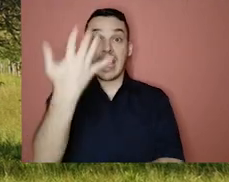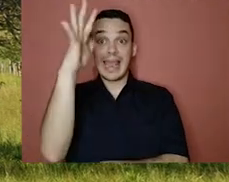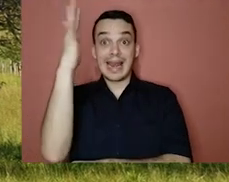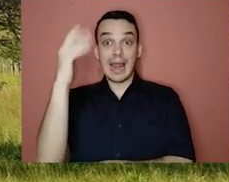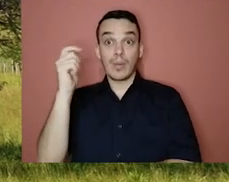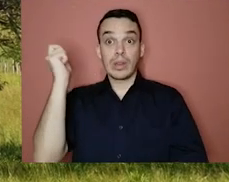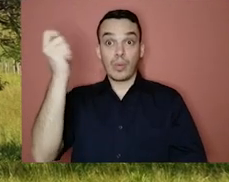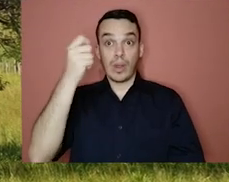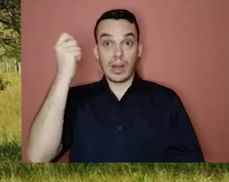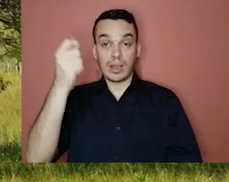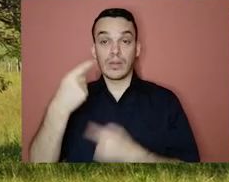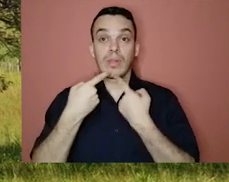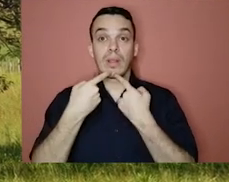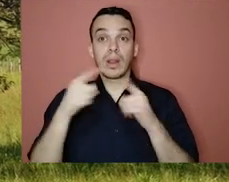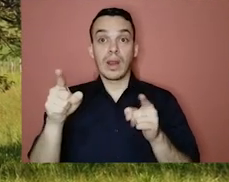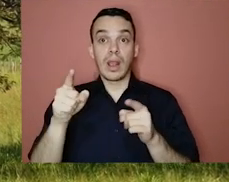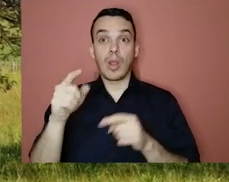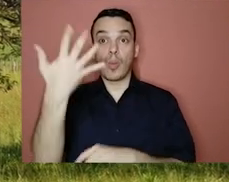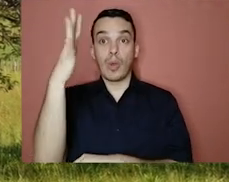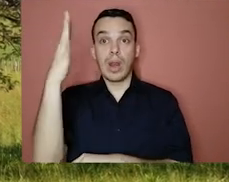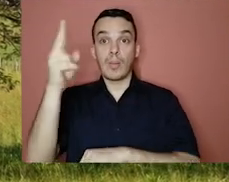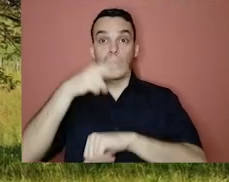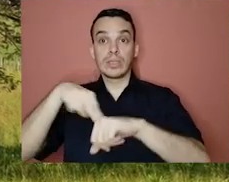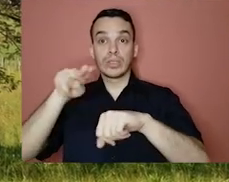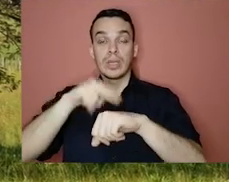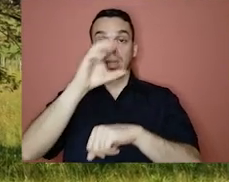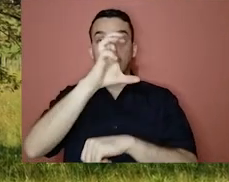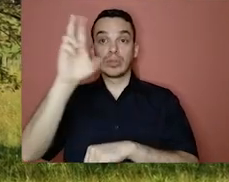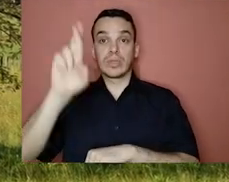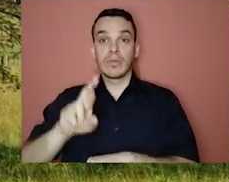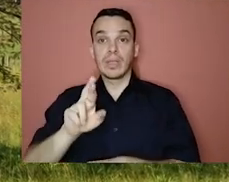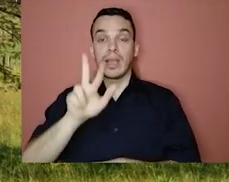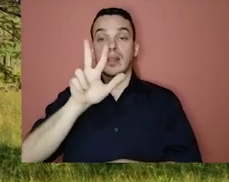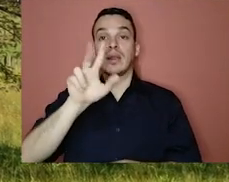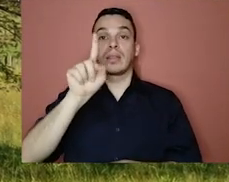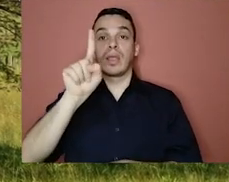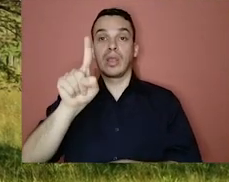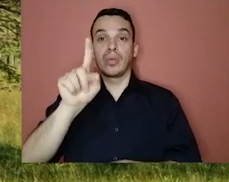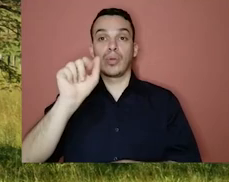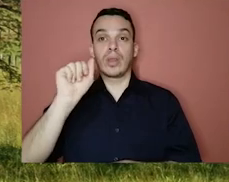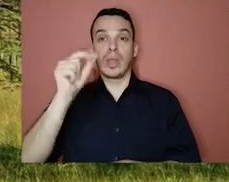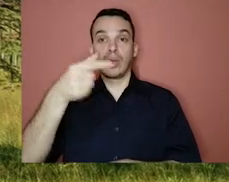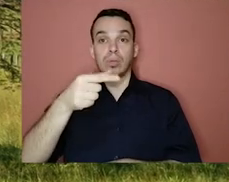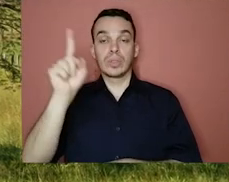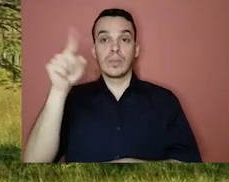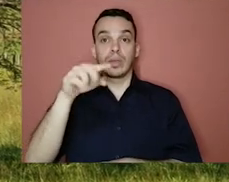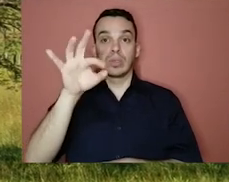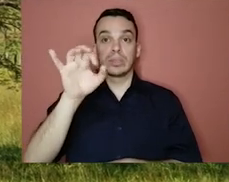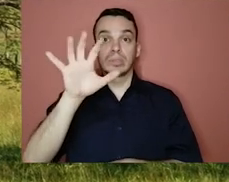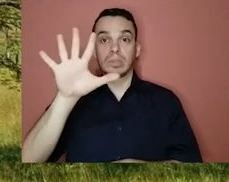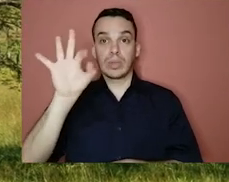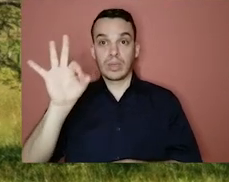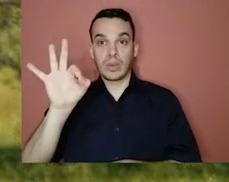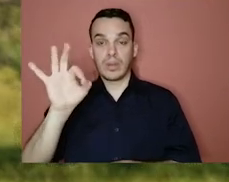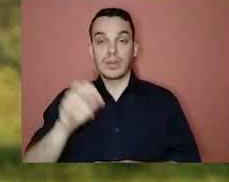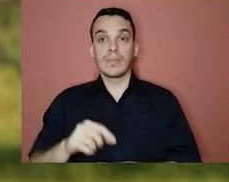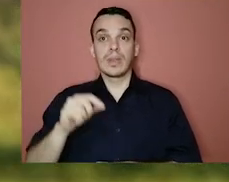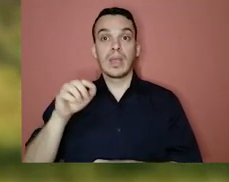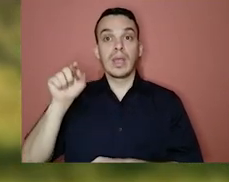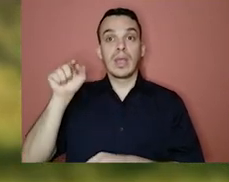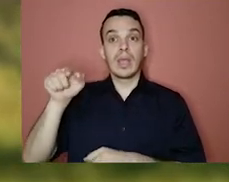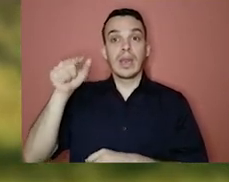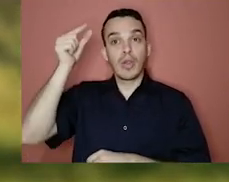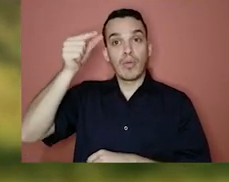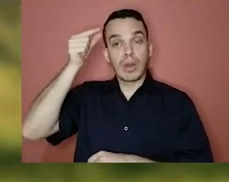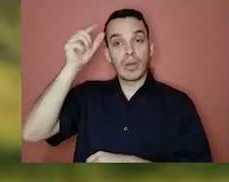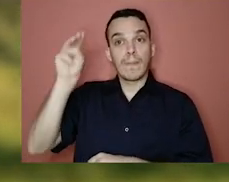El árbol de Guanacaste fue declarado como el Árbol Nacional de Costa Rica el 31 de agosto de 1959, durante el gobierno